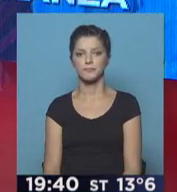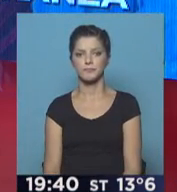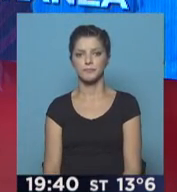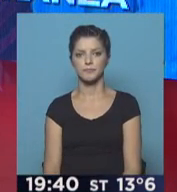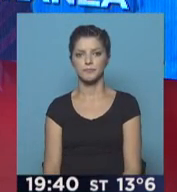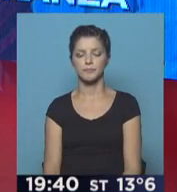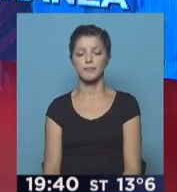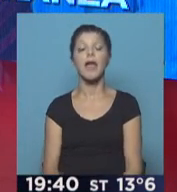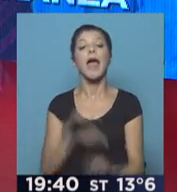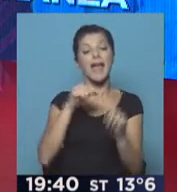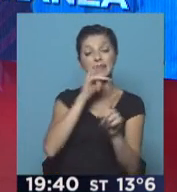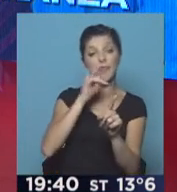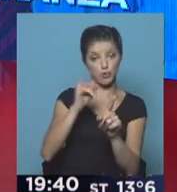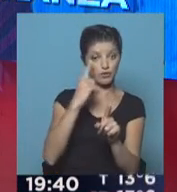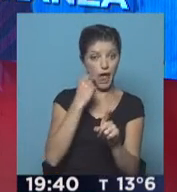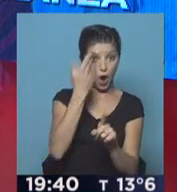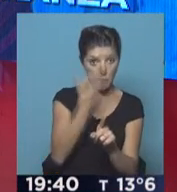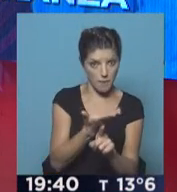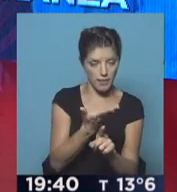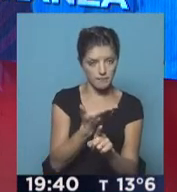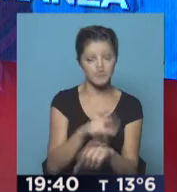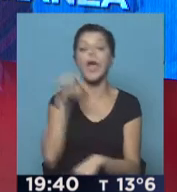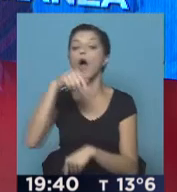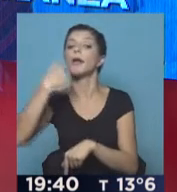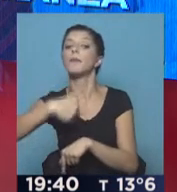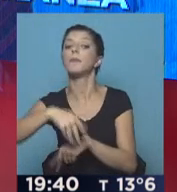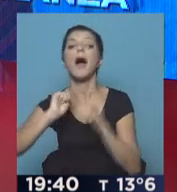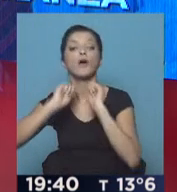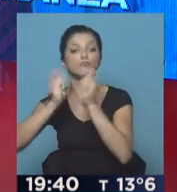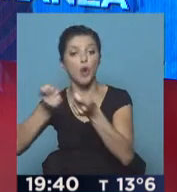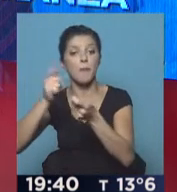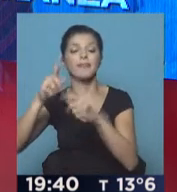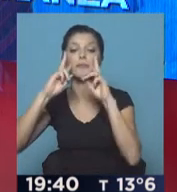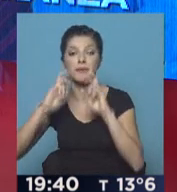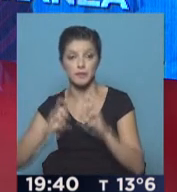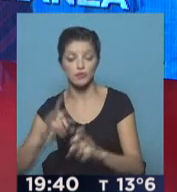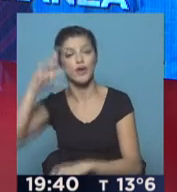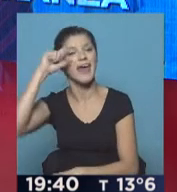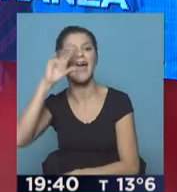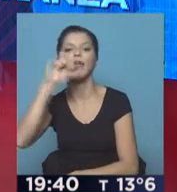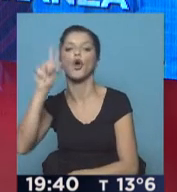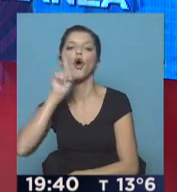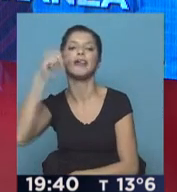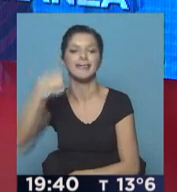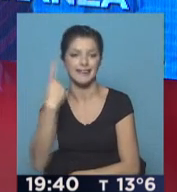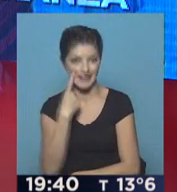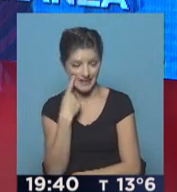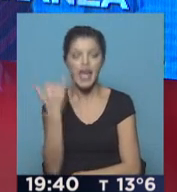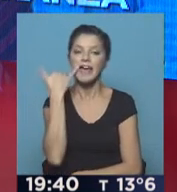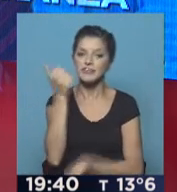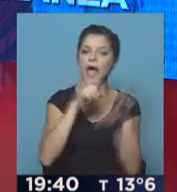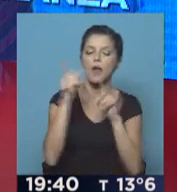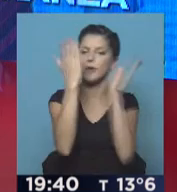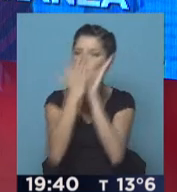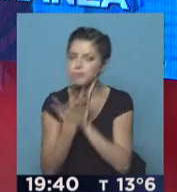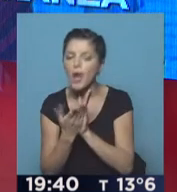Esta denuncia que hizo el titular de Vialidad Nacional está en manos ahora del juez Julián Ercolini, que ya dispuso las primeras medidas y auditorías le pidió a